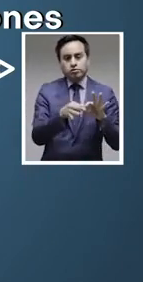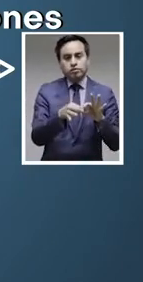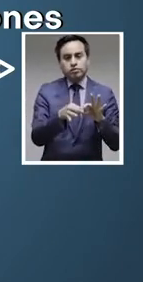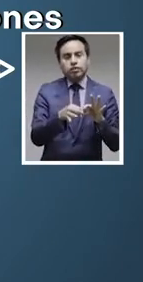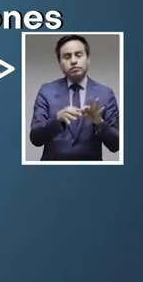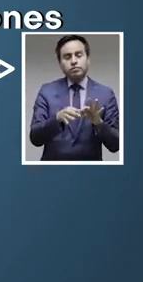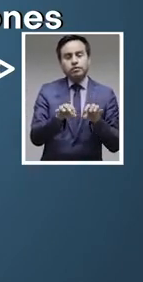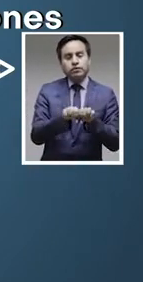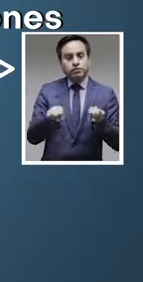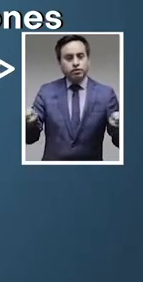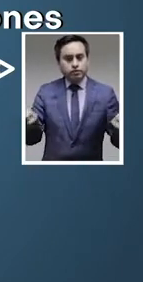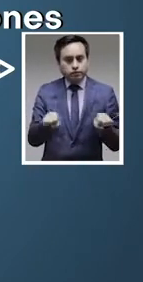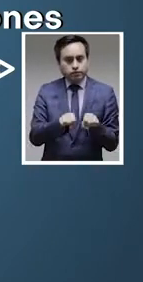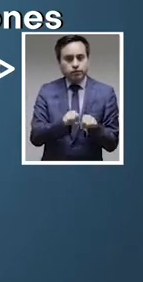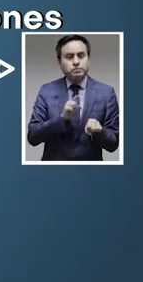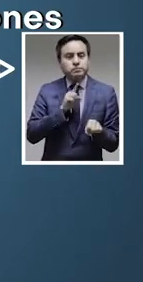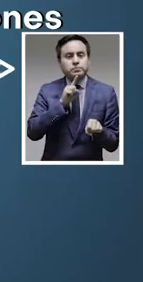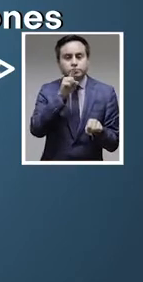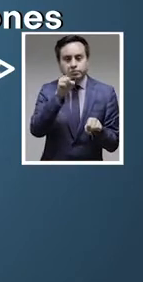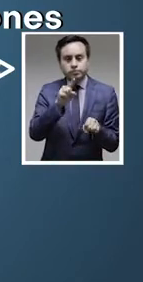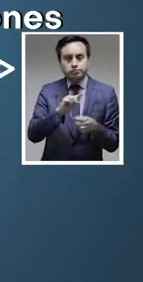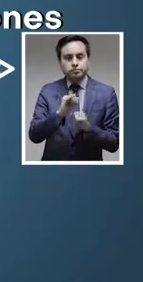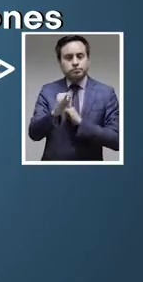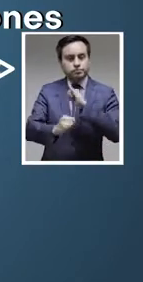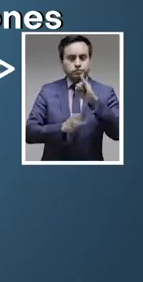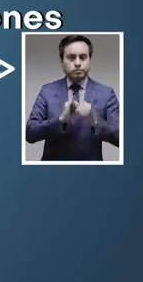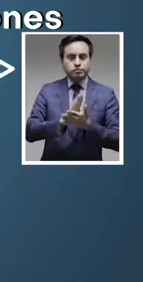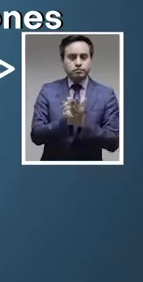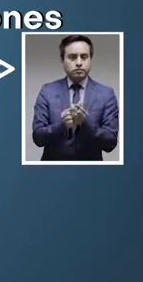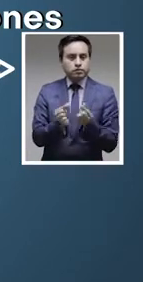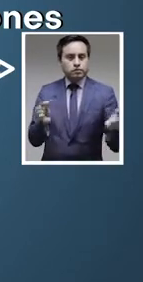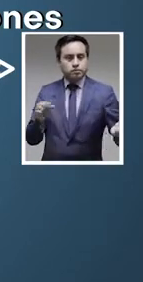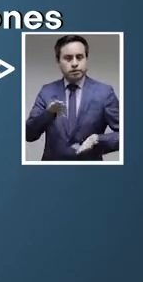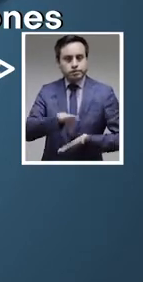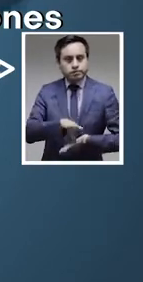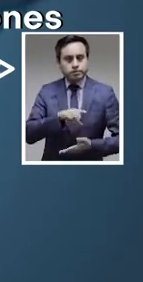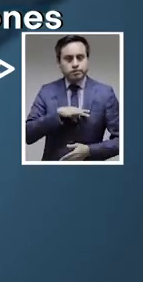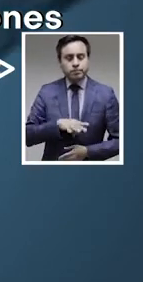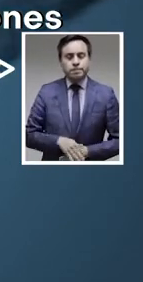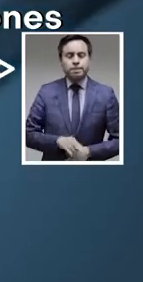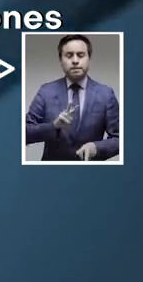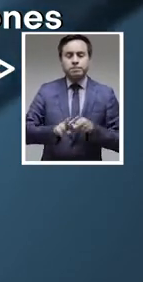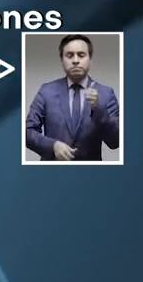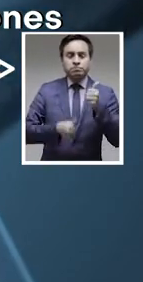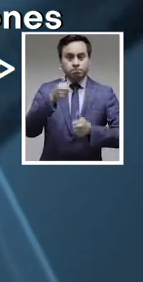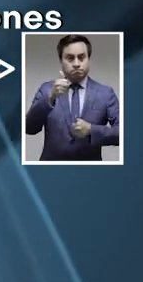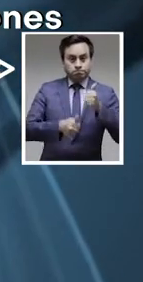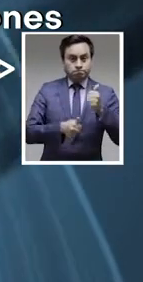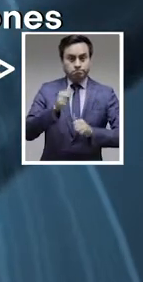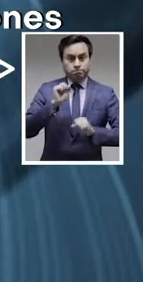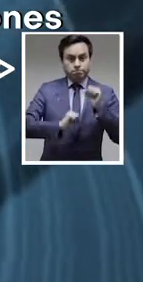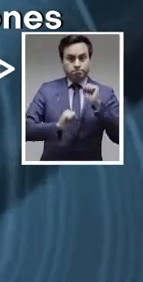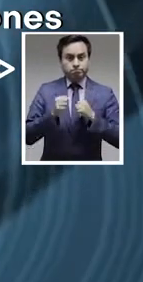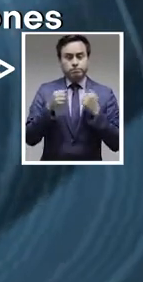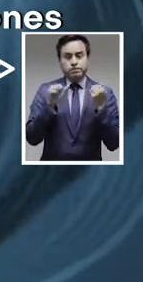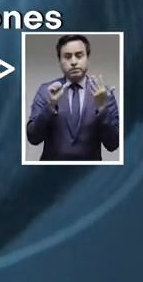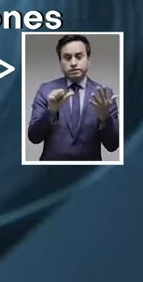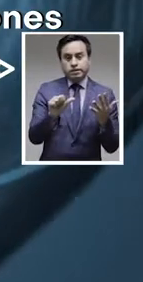de fibra óptica en todo el país. Se realizó un concurso para asignar